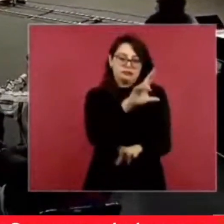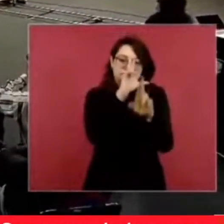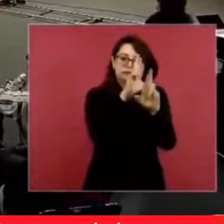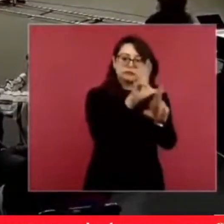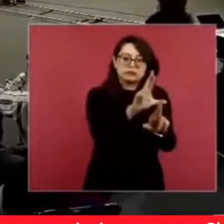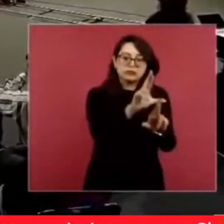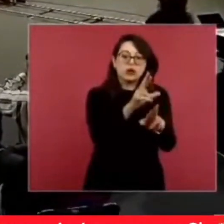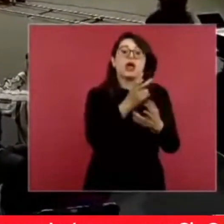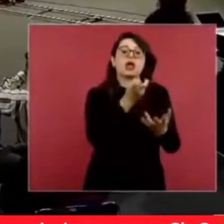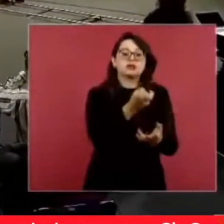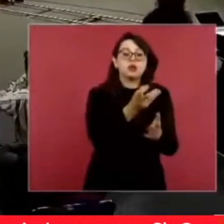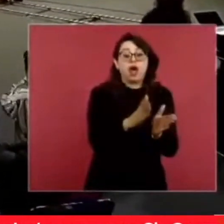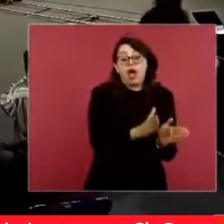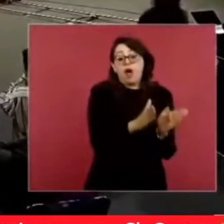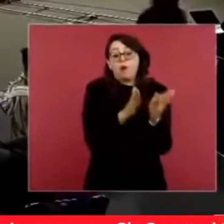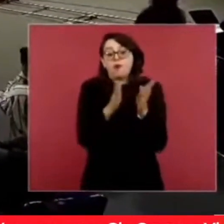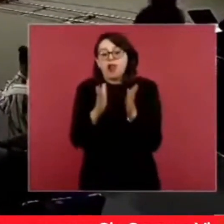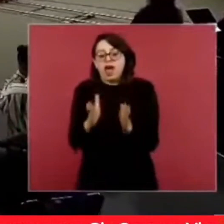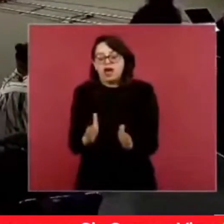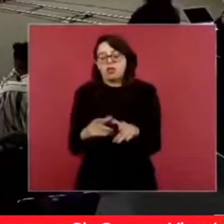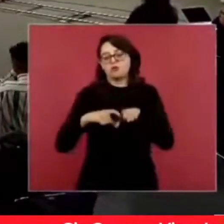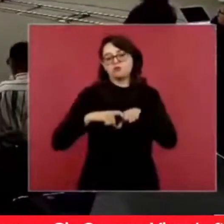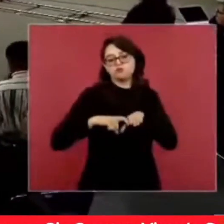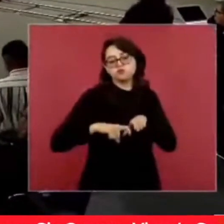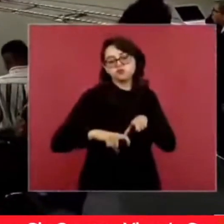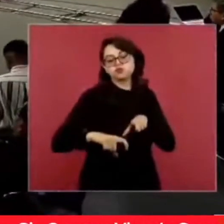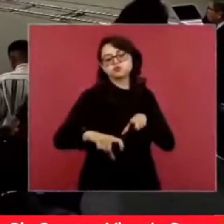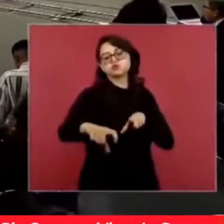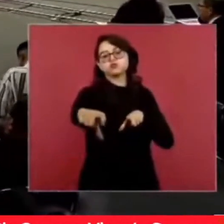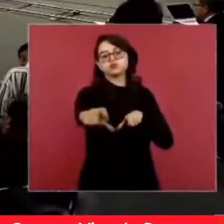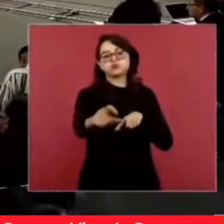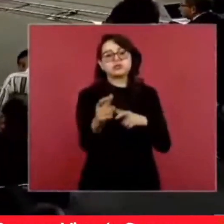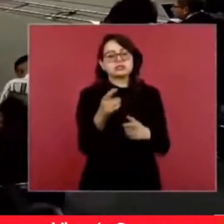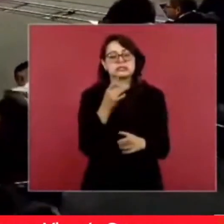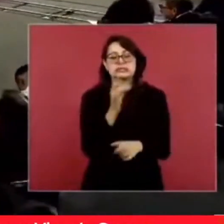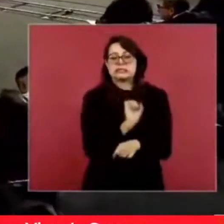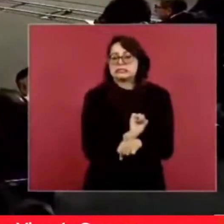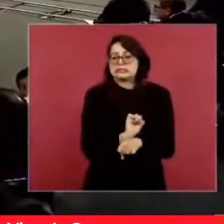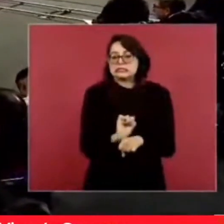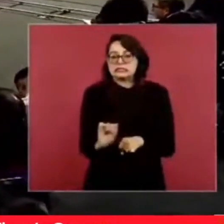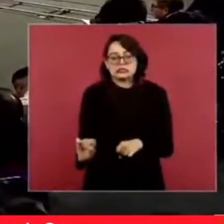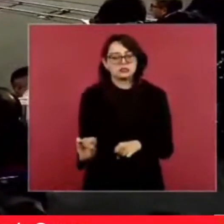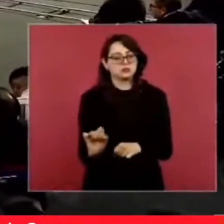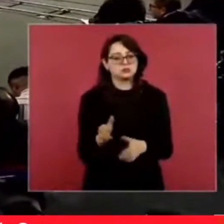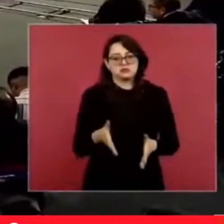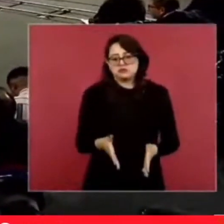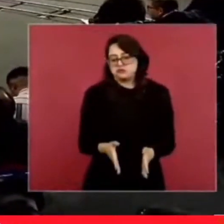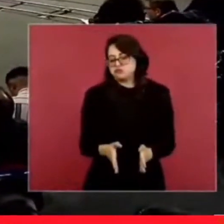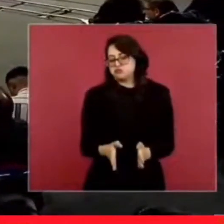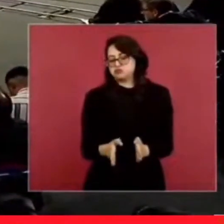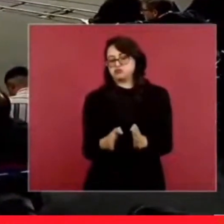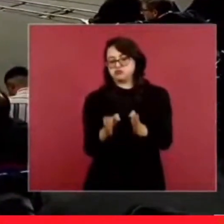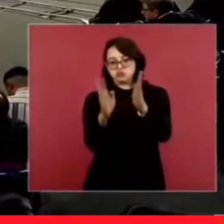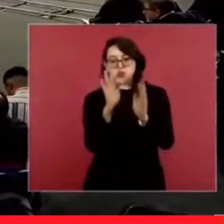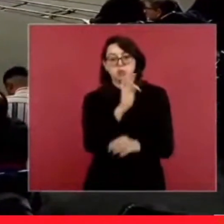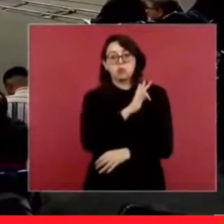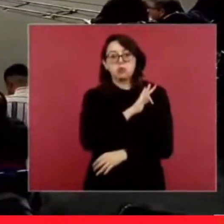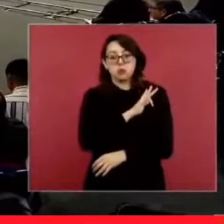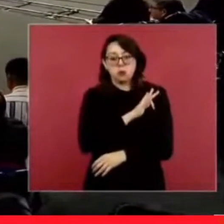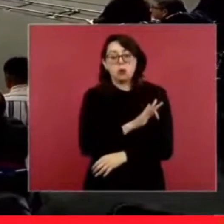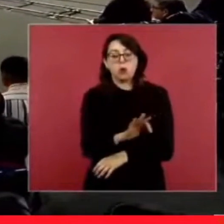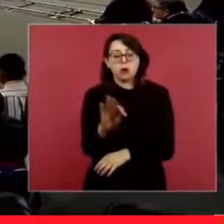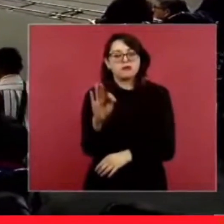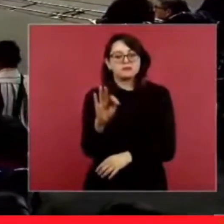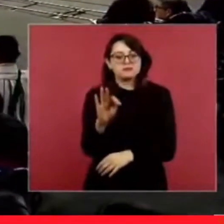ya vamos en la cuarta novela, lo estamos haciendo, y el reto fue, y es como son las cosas, ¿no? El reto